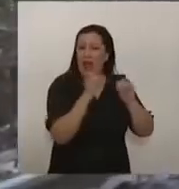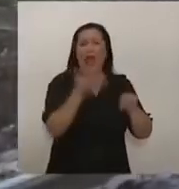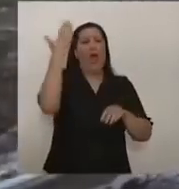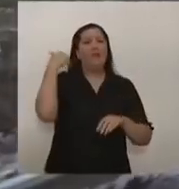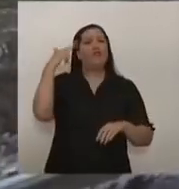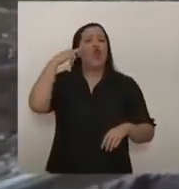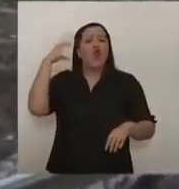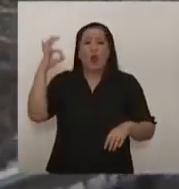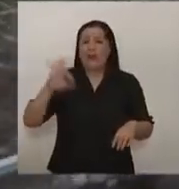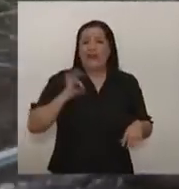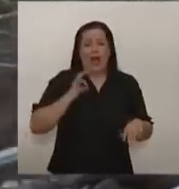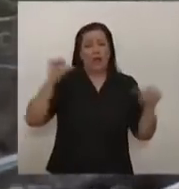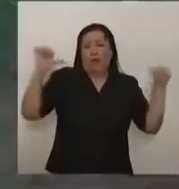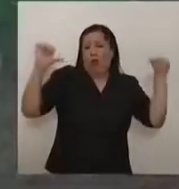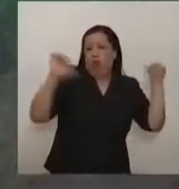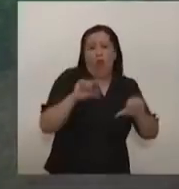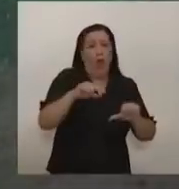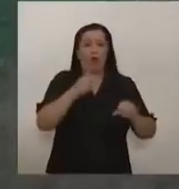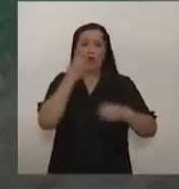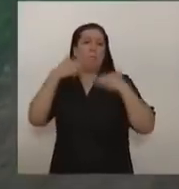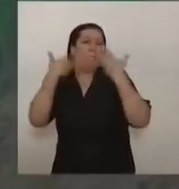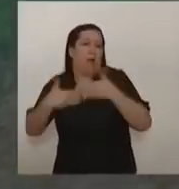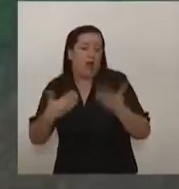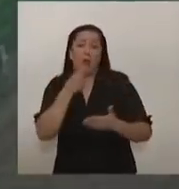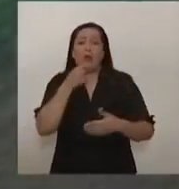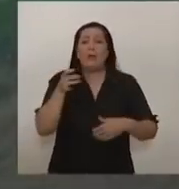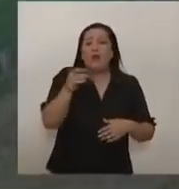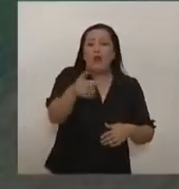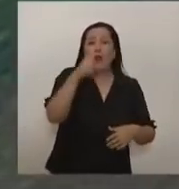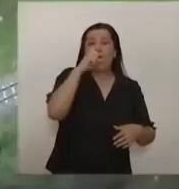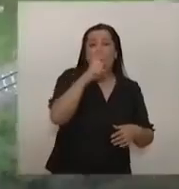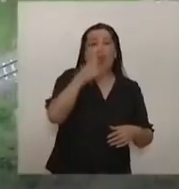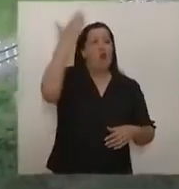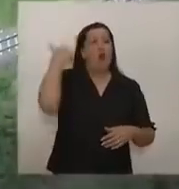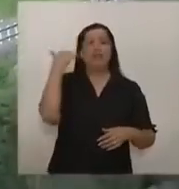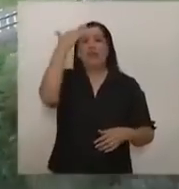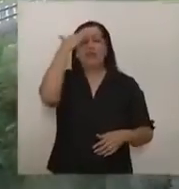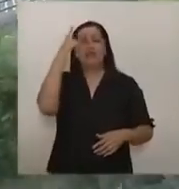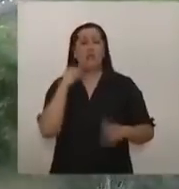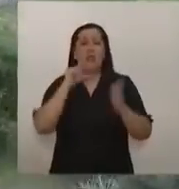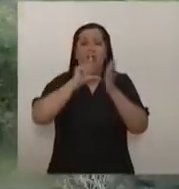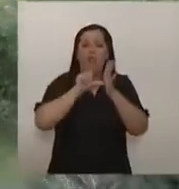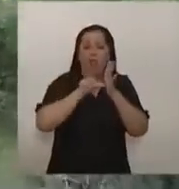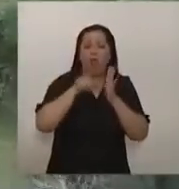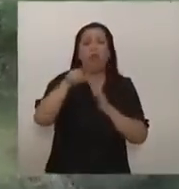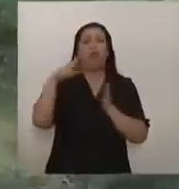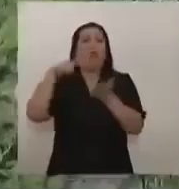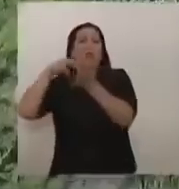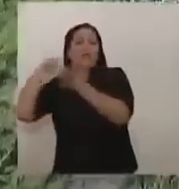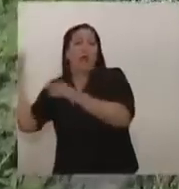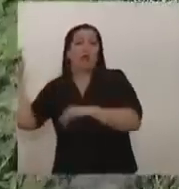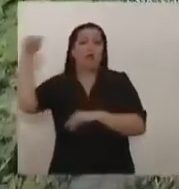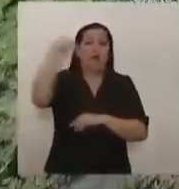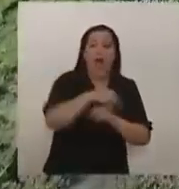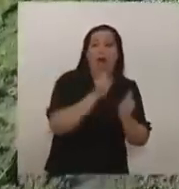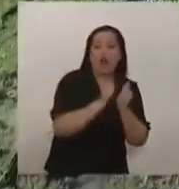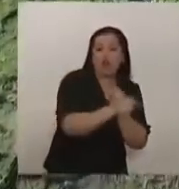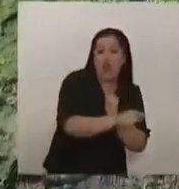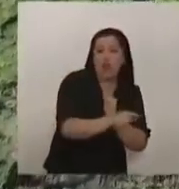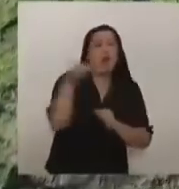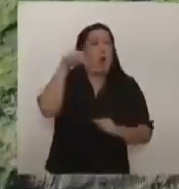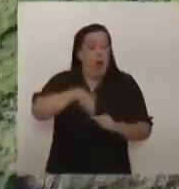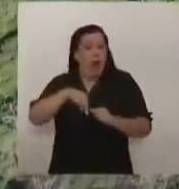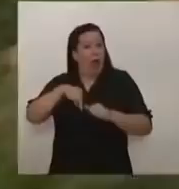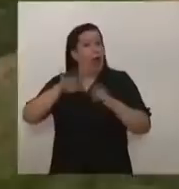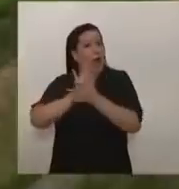llevaba 90 años de decadencia. La línea Belgrano, por ejemplo, tardaba 15 días en ir desde Salta hasta Rosario, y ahora